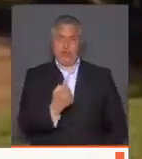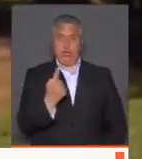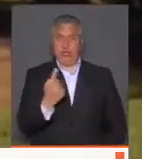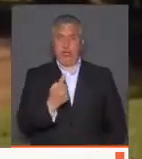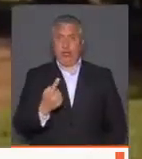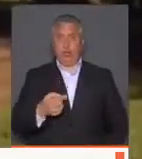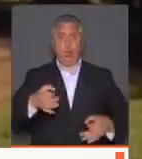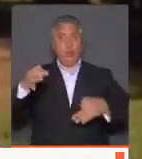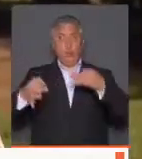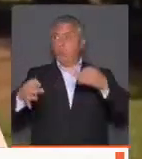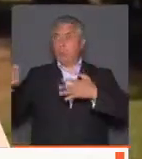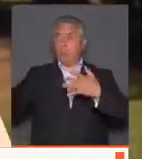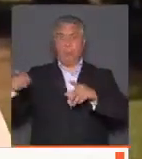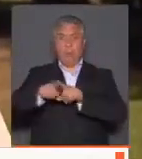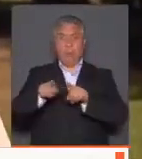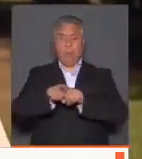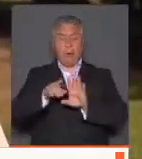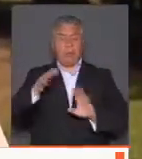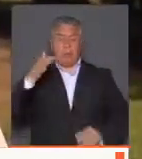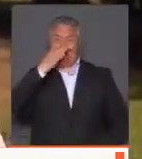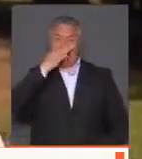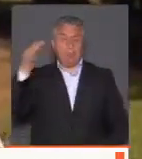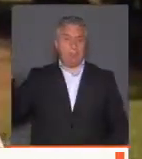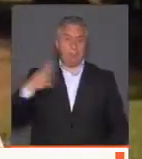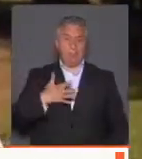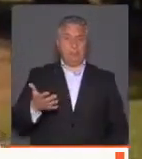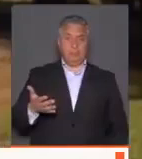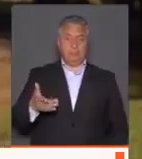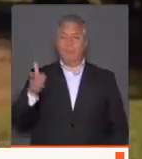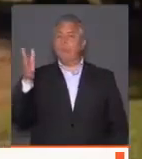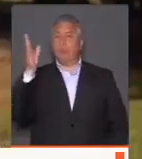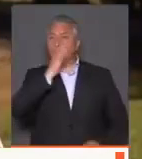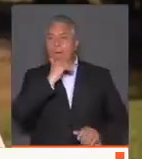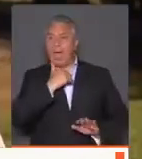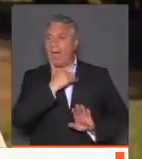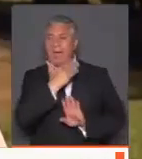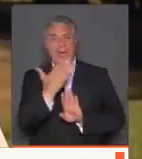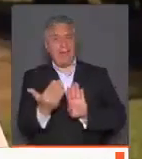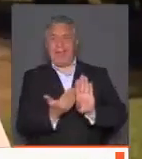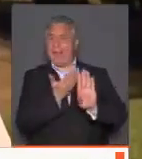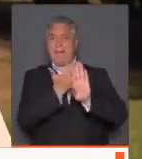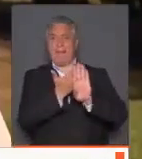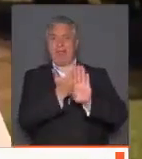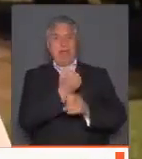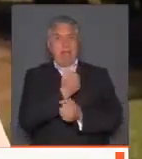abandonado no tenemos respaldo de los carabineros